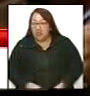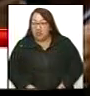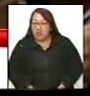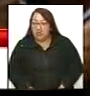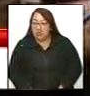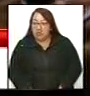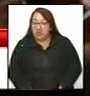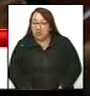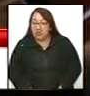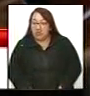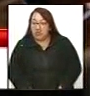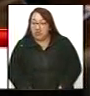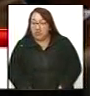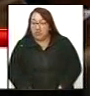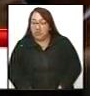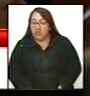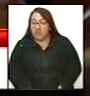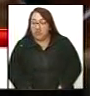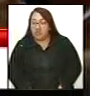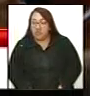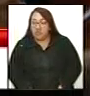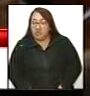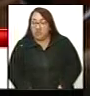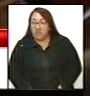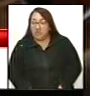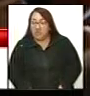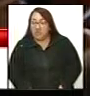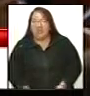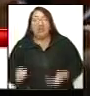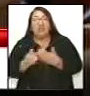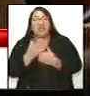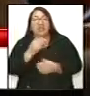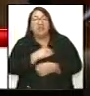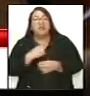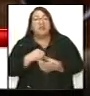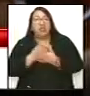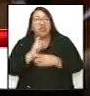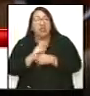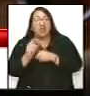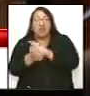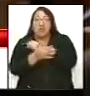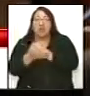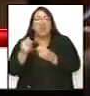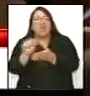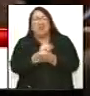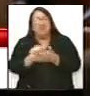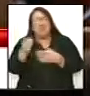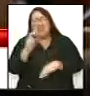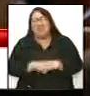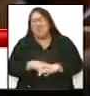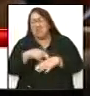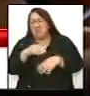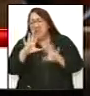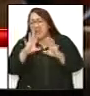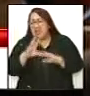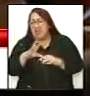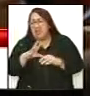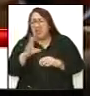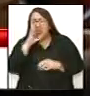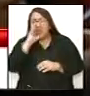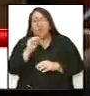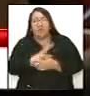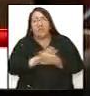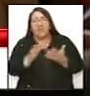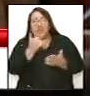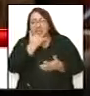tan fácil que con un tuit, borrón y cuenta nueva, se soluciona el problema y dice, señores, en el país cállense, no pasa